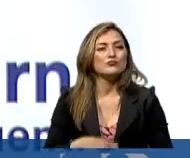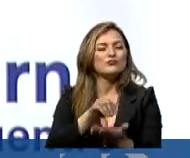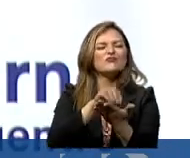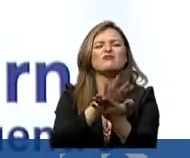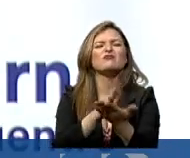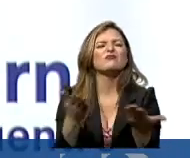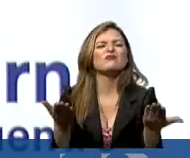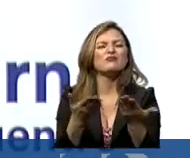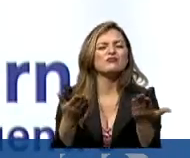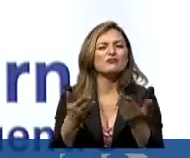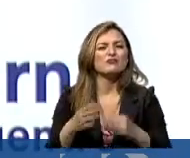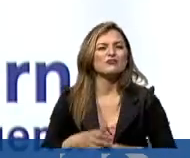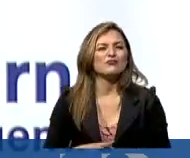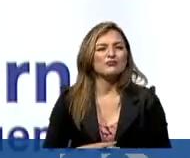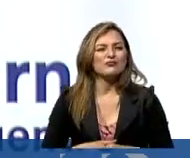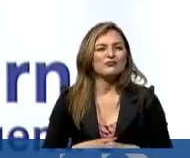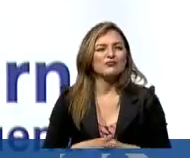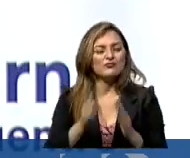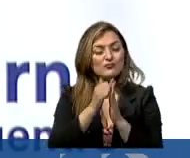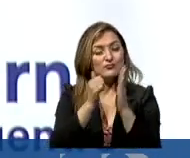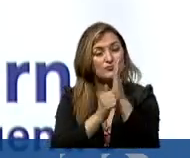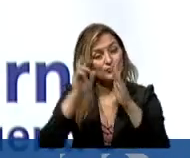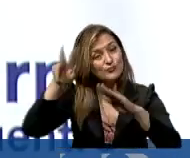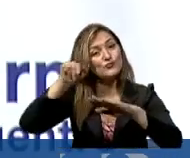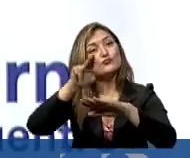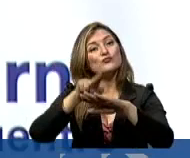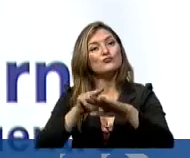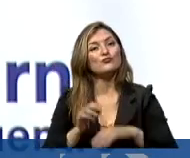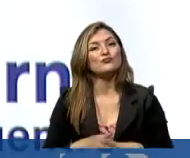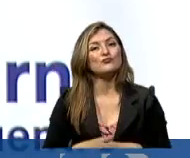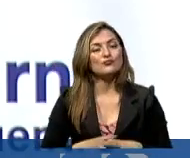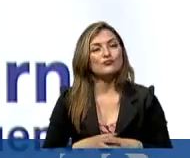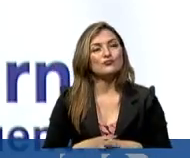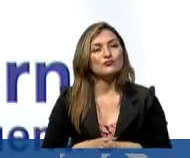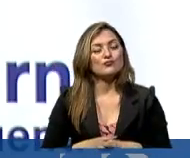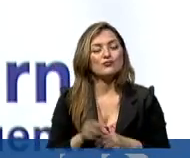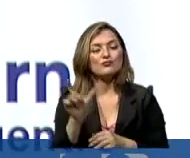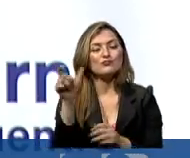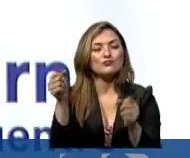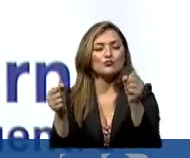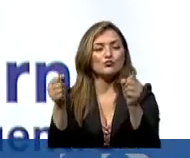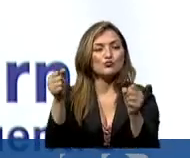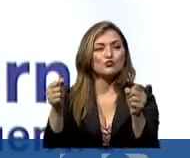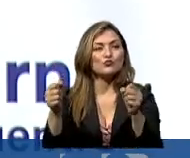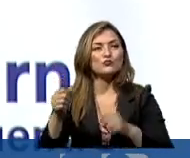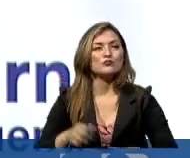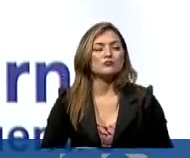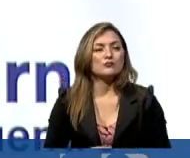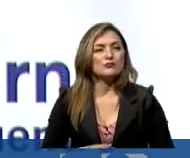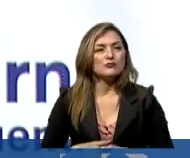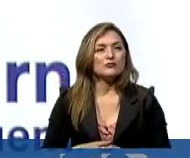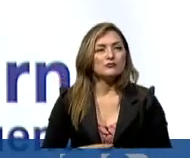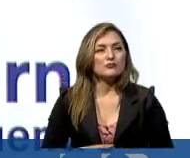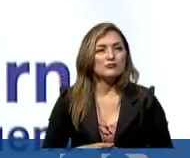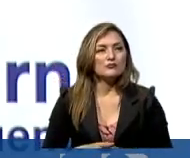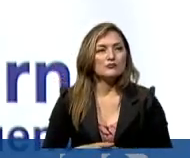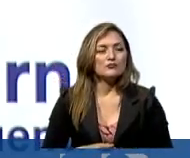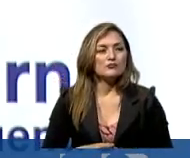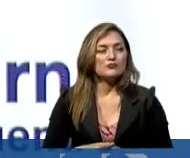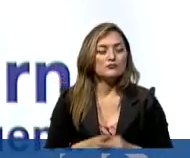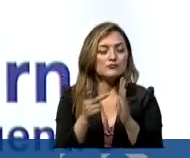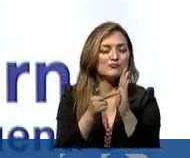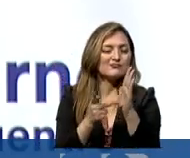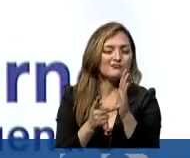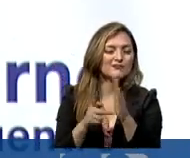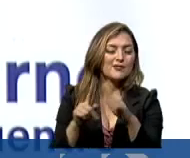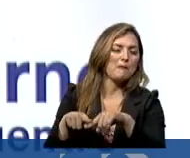que emitir la ANT, la especie de la licencia de conducir, que independientemente de los puntos que tenga